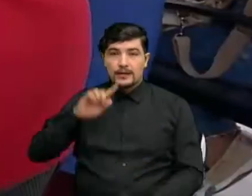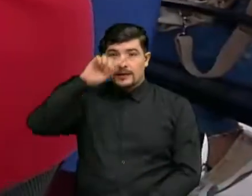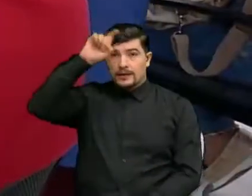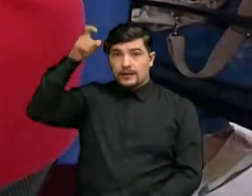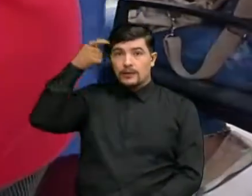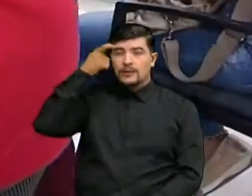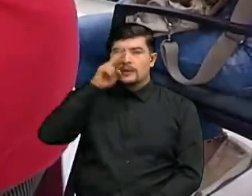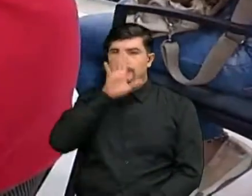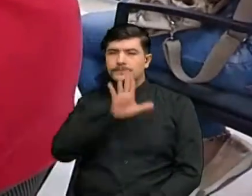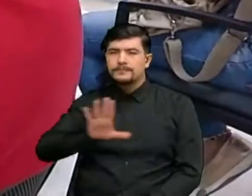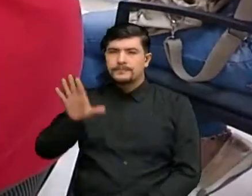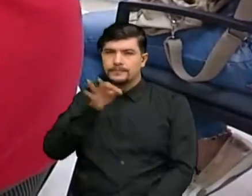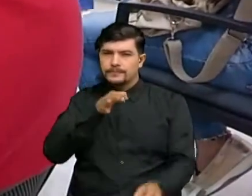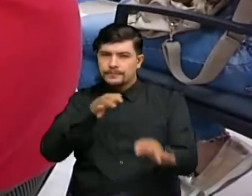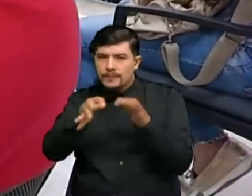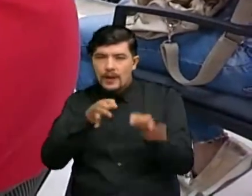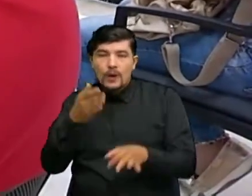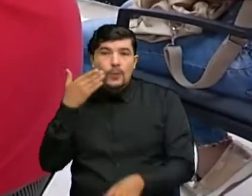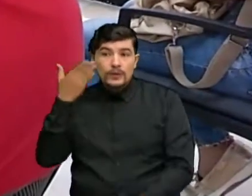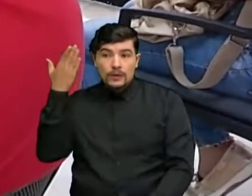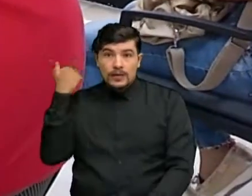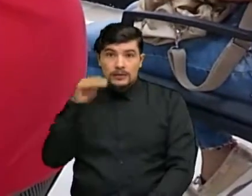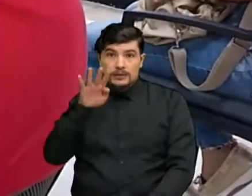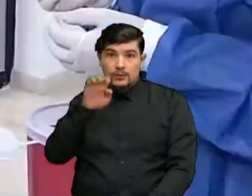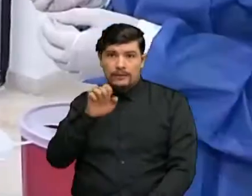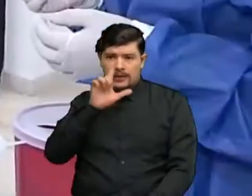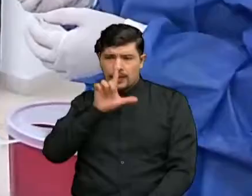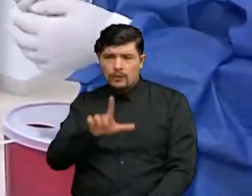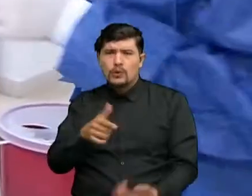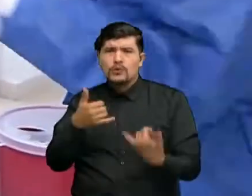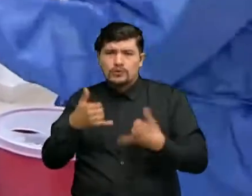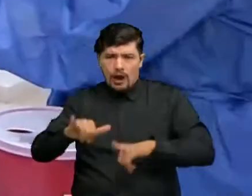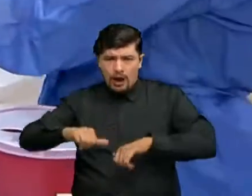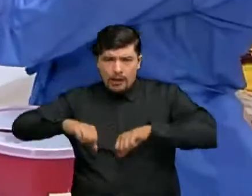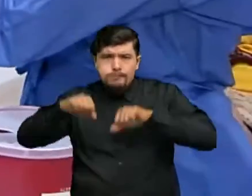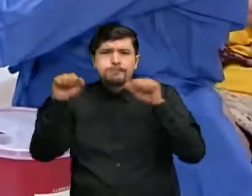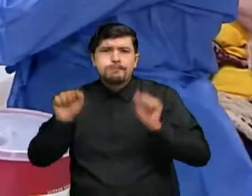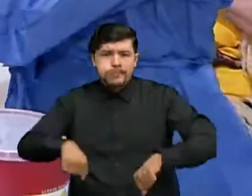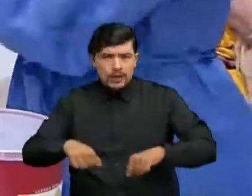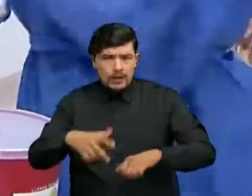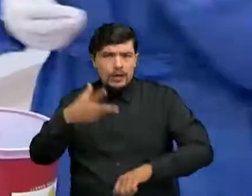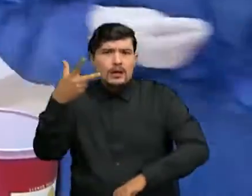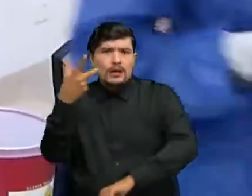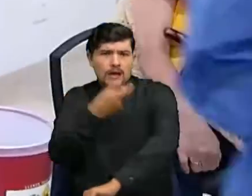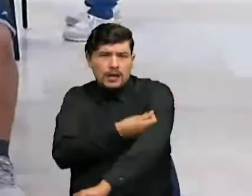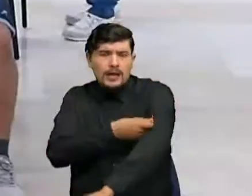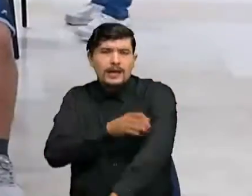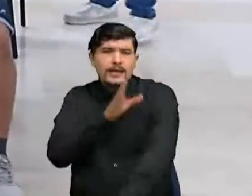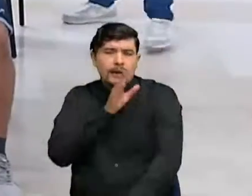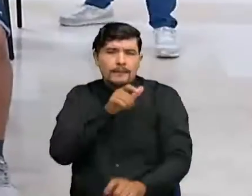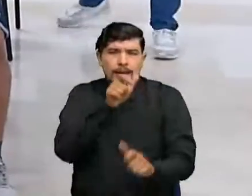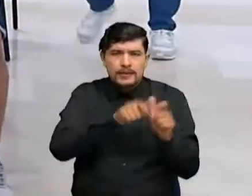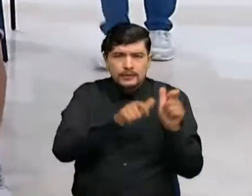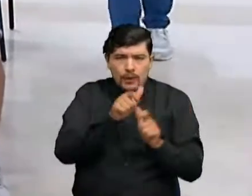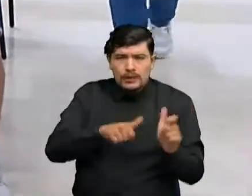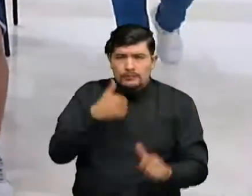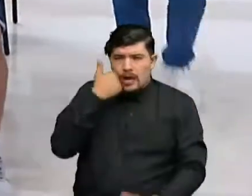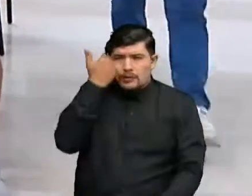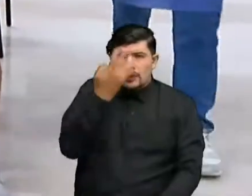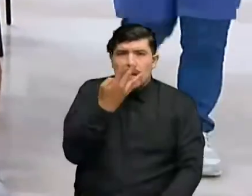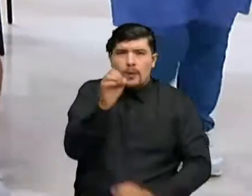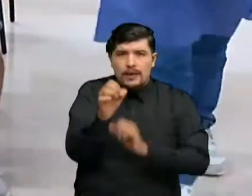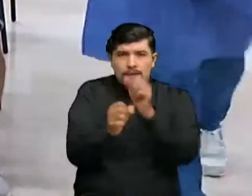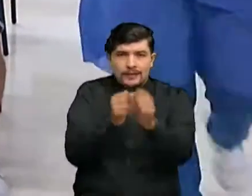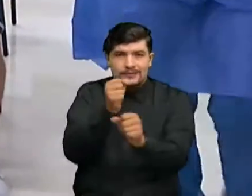nacional explicó que desde el pasado 9 de julio ya se dio luz verde para la inmunización de los adultos mayores de 40 años